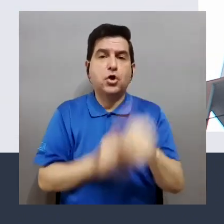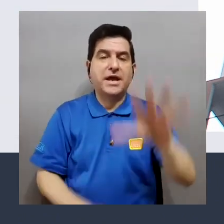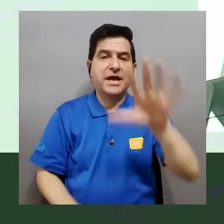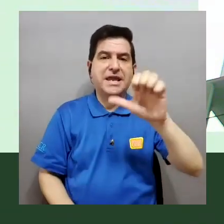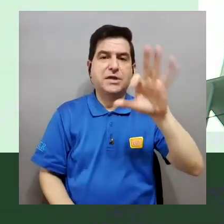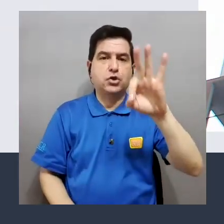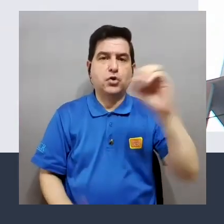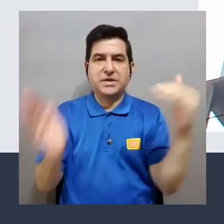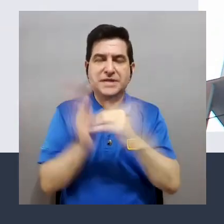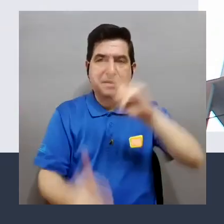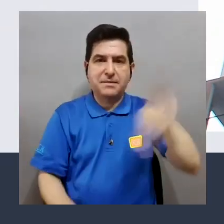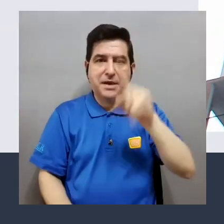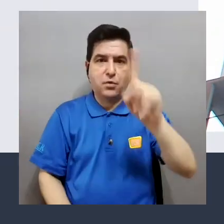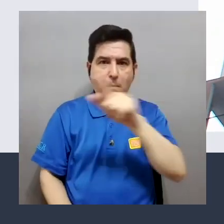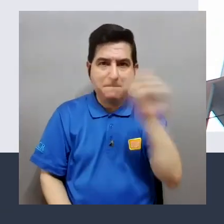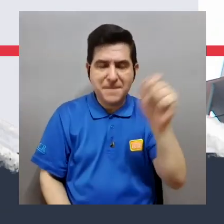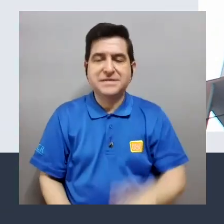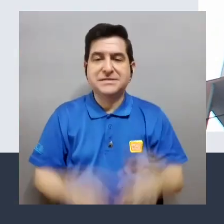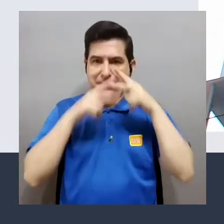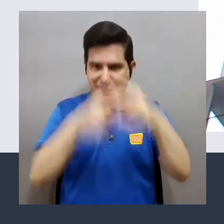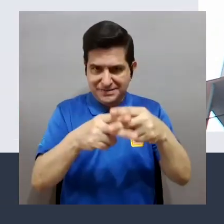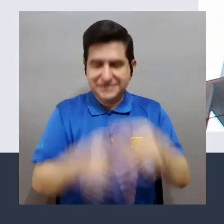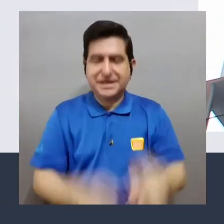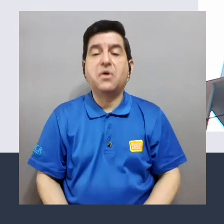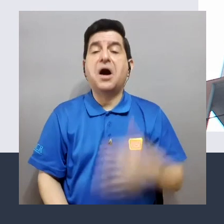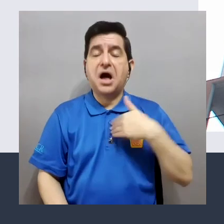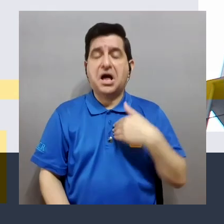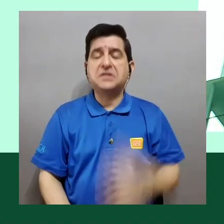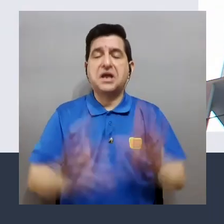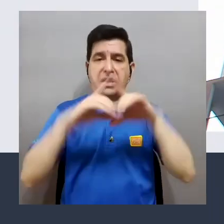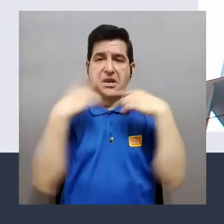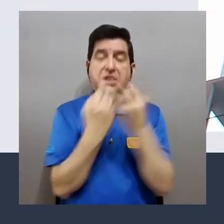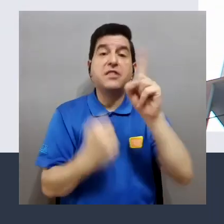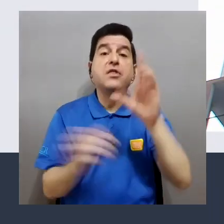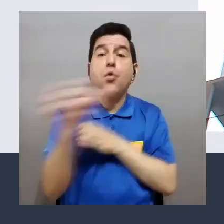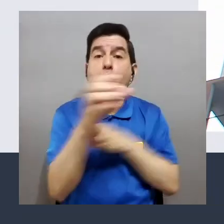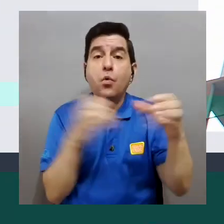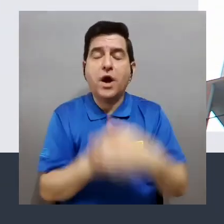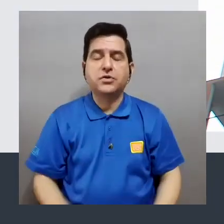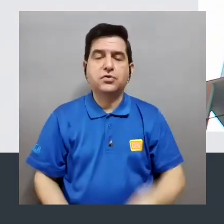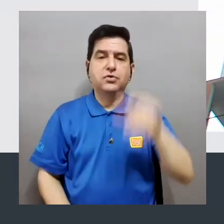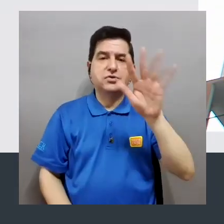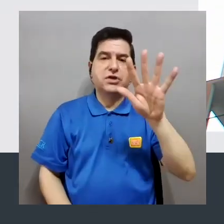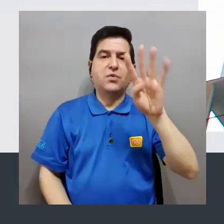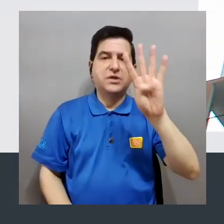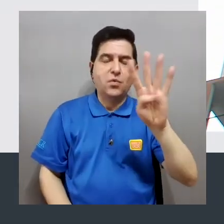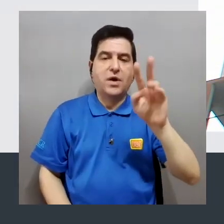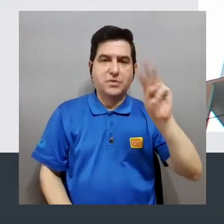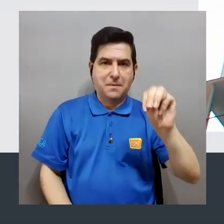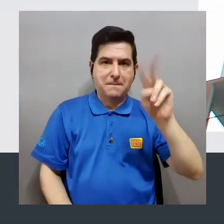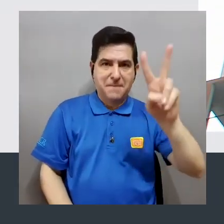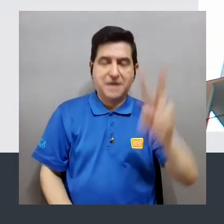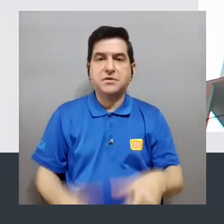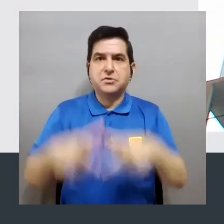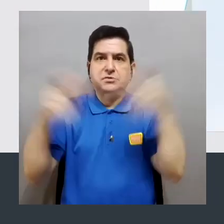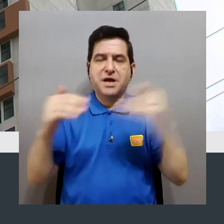o 590,000 colones al mes por un crédito, podrá adquirir un apartamento de una habitación y unos 54 metros cuadrados